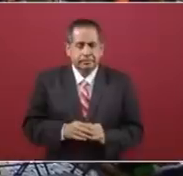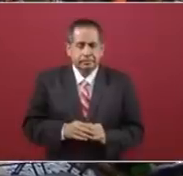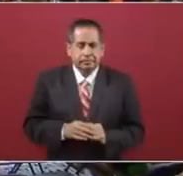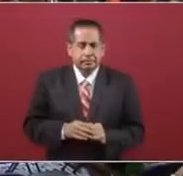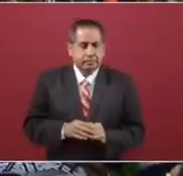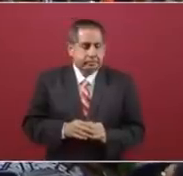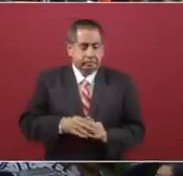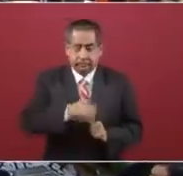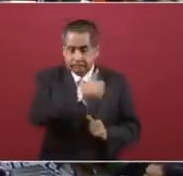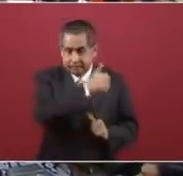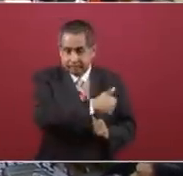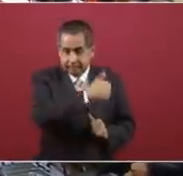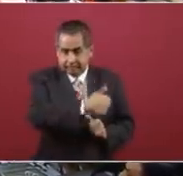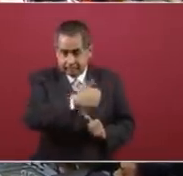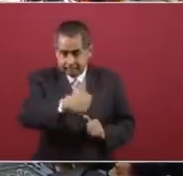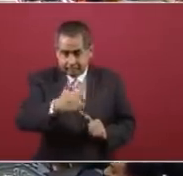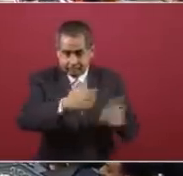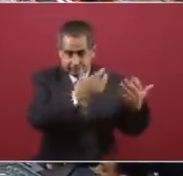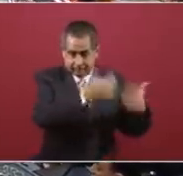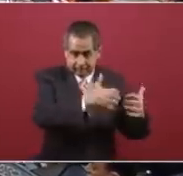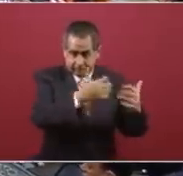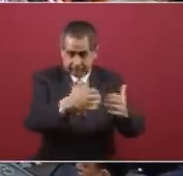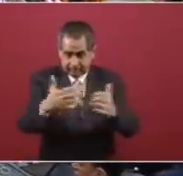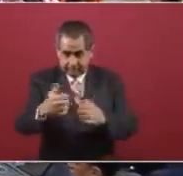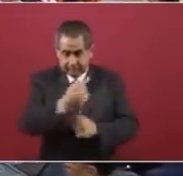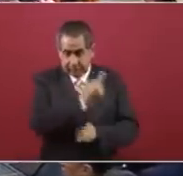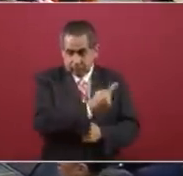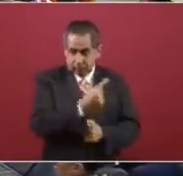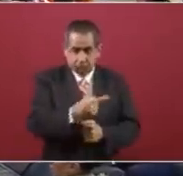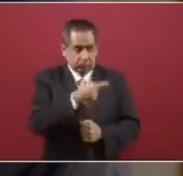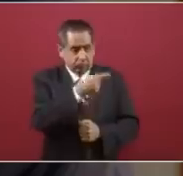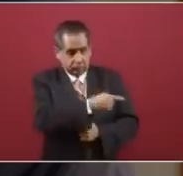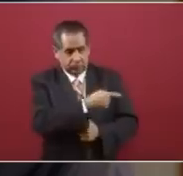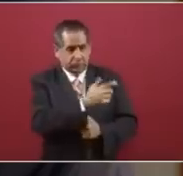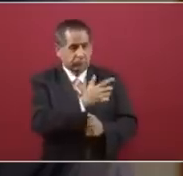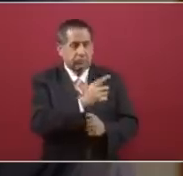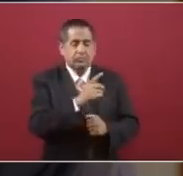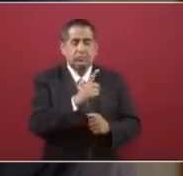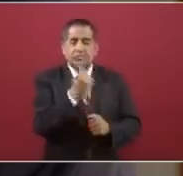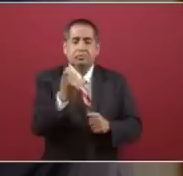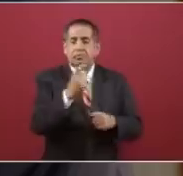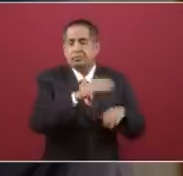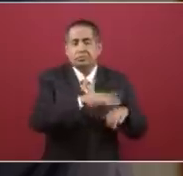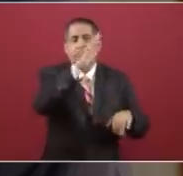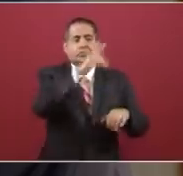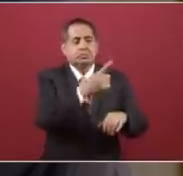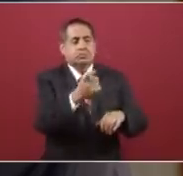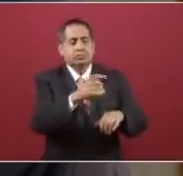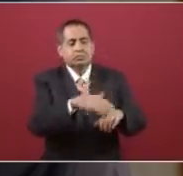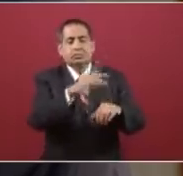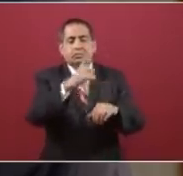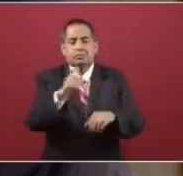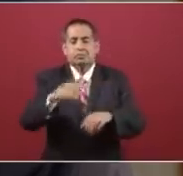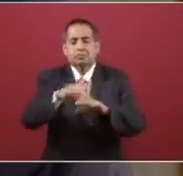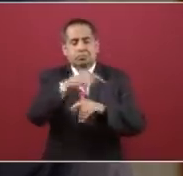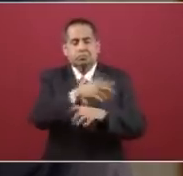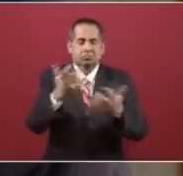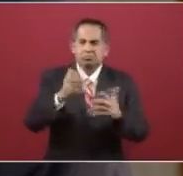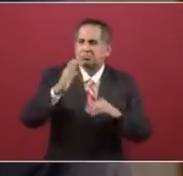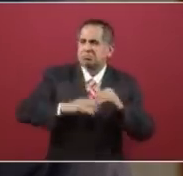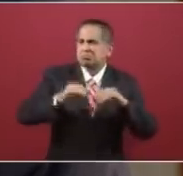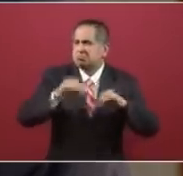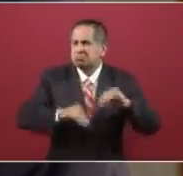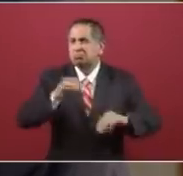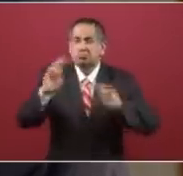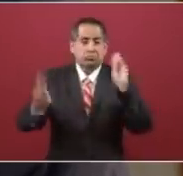cada una de ellas ha construido más de 100 refinerías en el mundo. Eso es